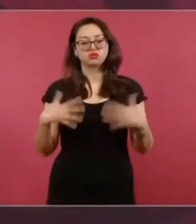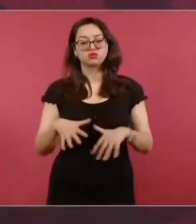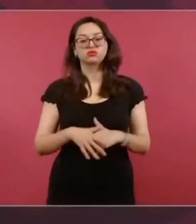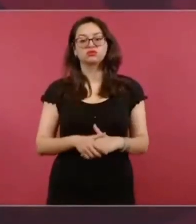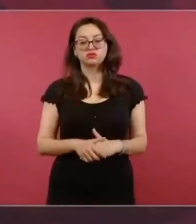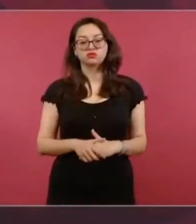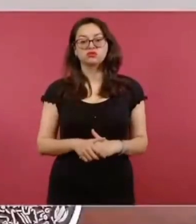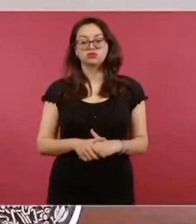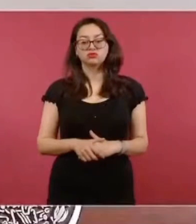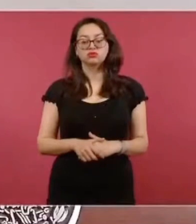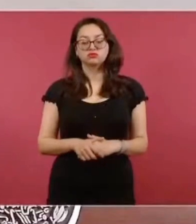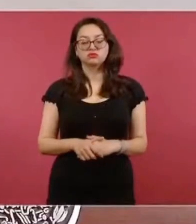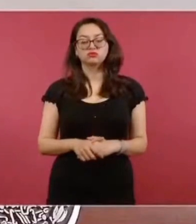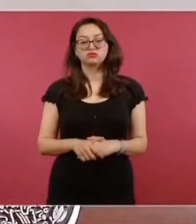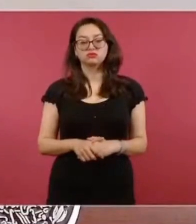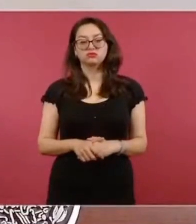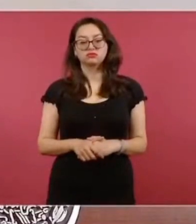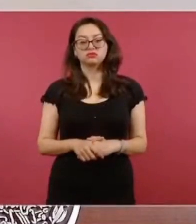para